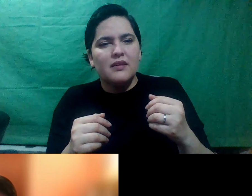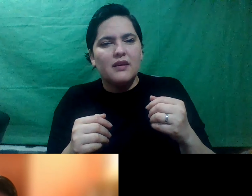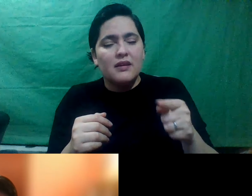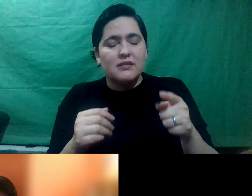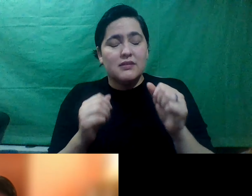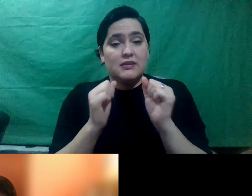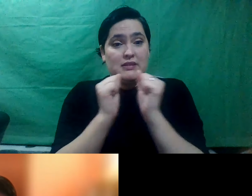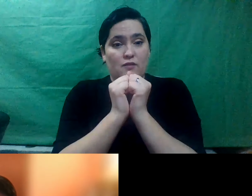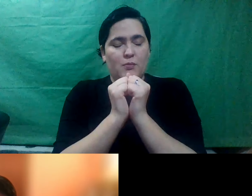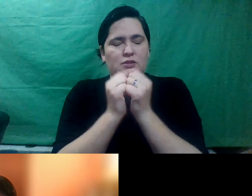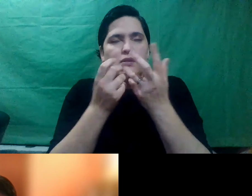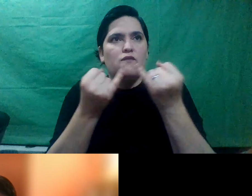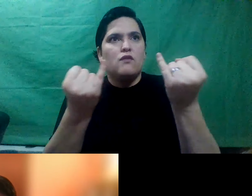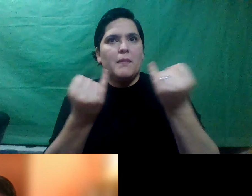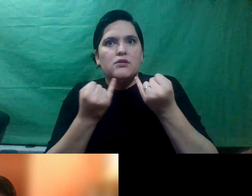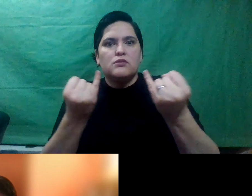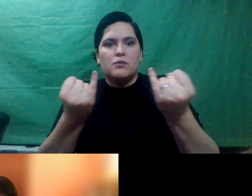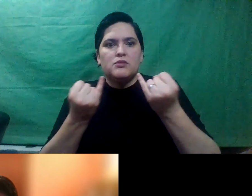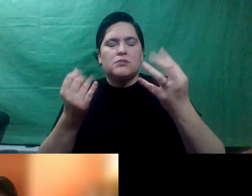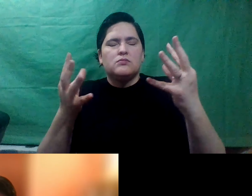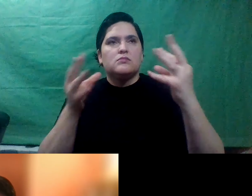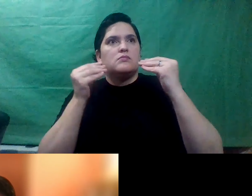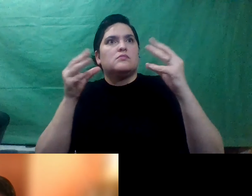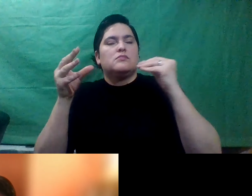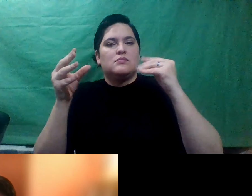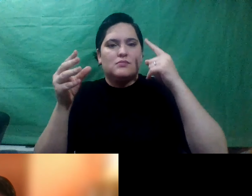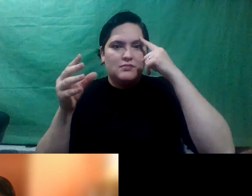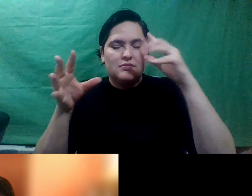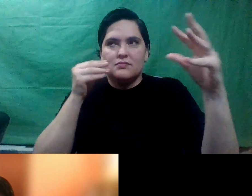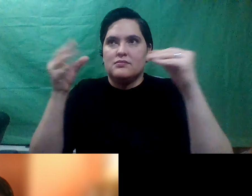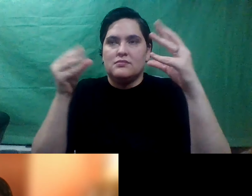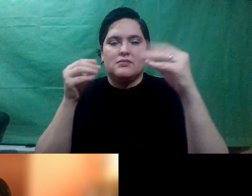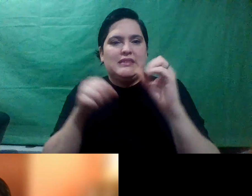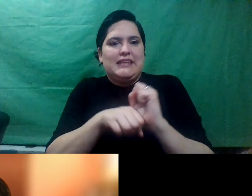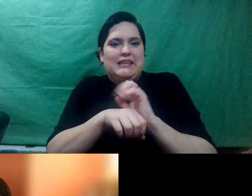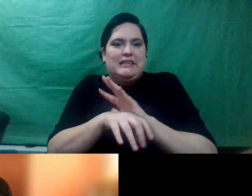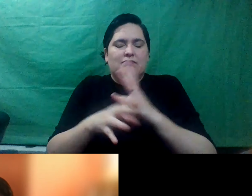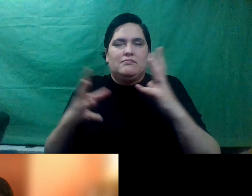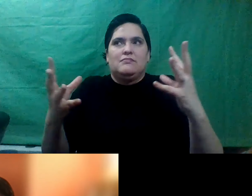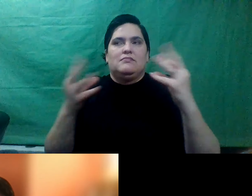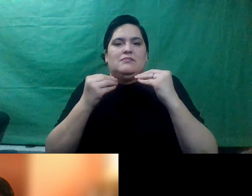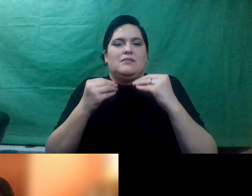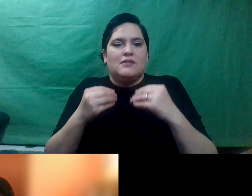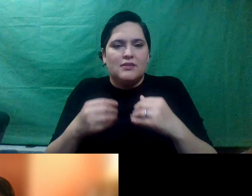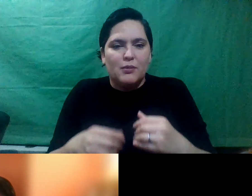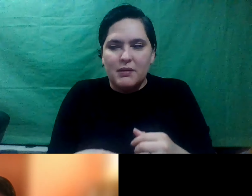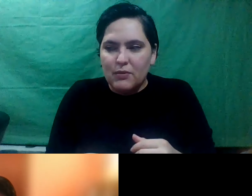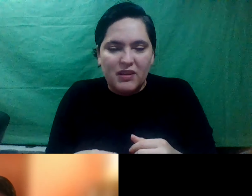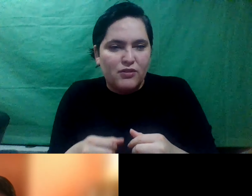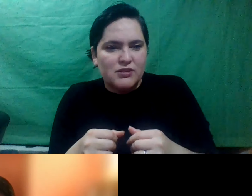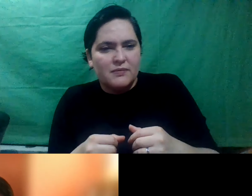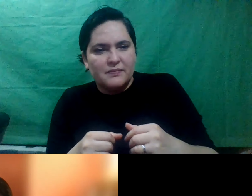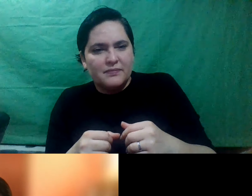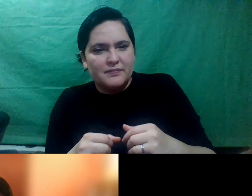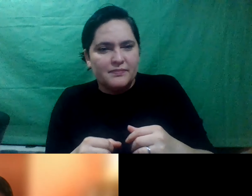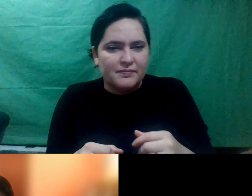que le entra más información, o porque se ha subido la ganancia a los inputs sensoriales en sí mismos. Pero como a rasgos un poquito